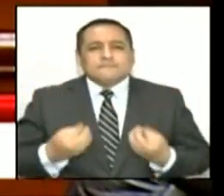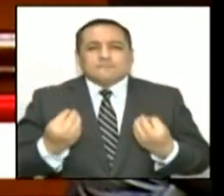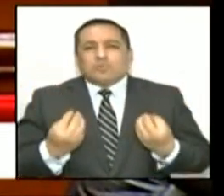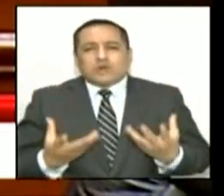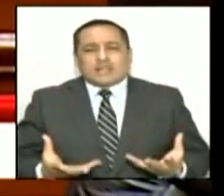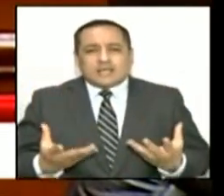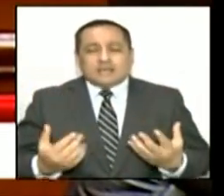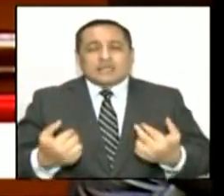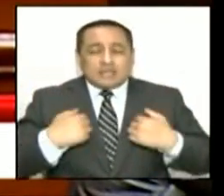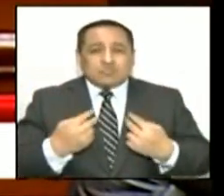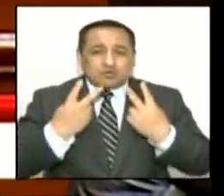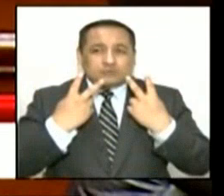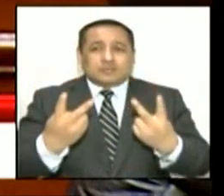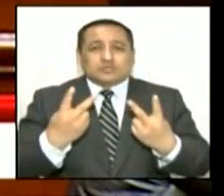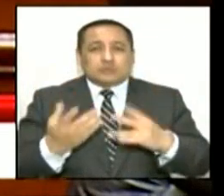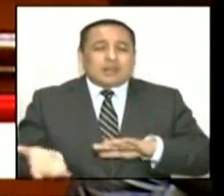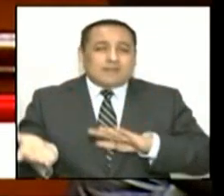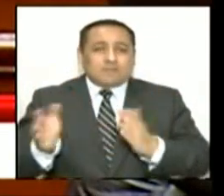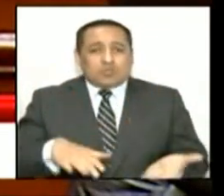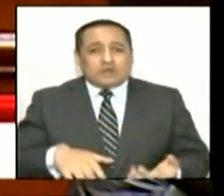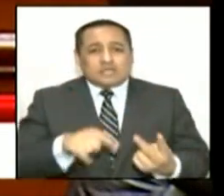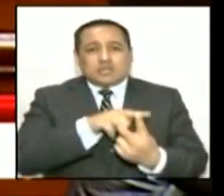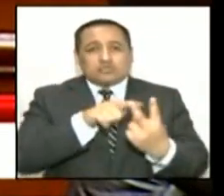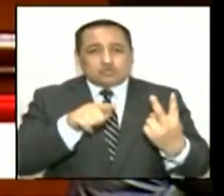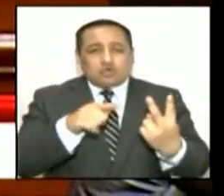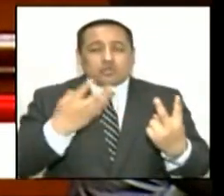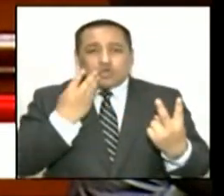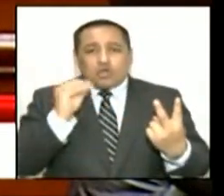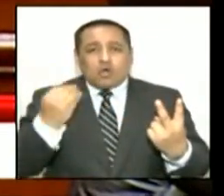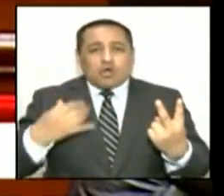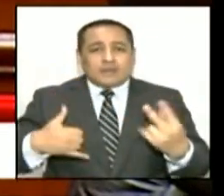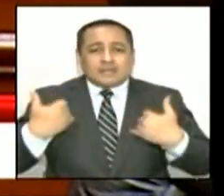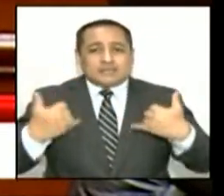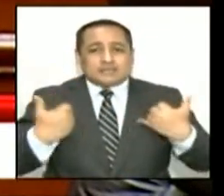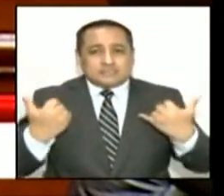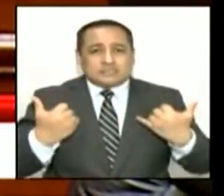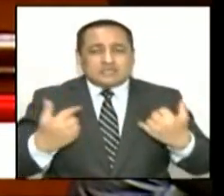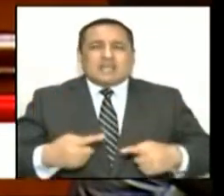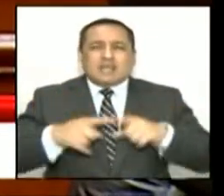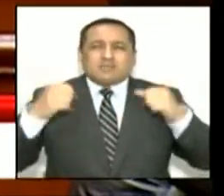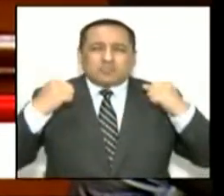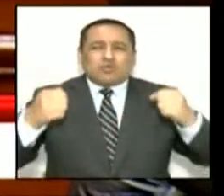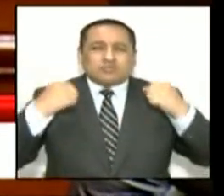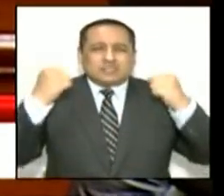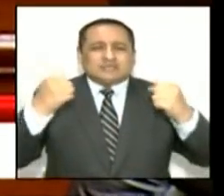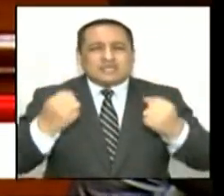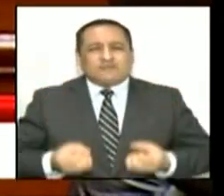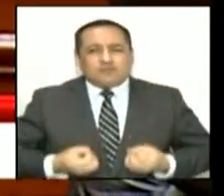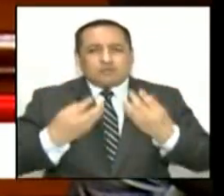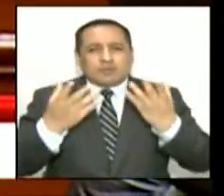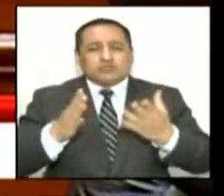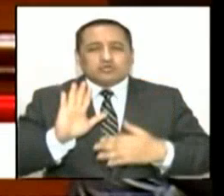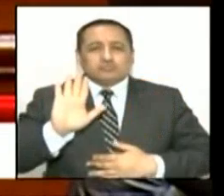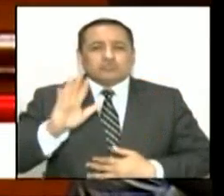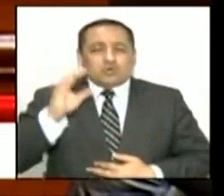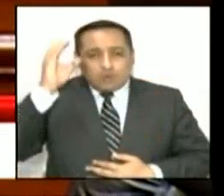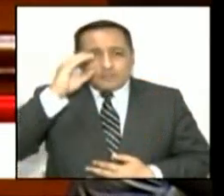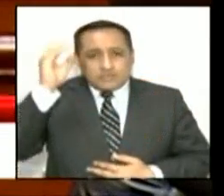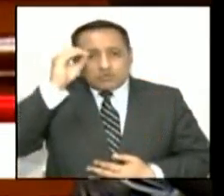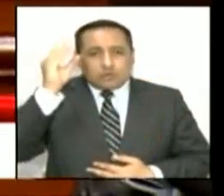porque hemos visto la muerte de dos jóvenes en protestas, expresando su punto de